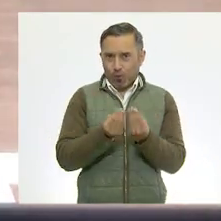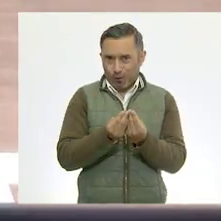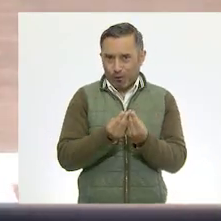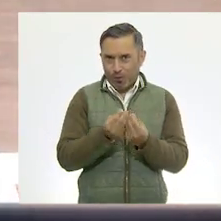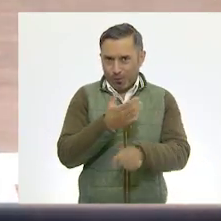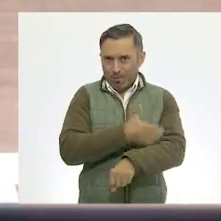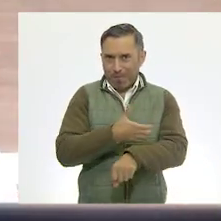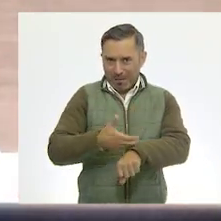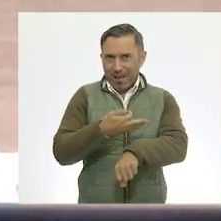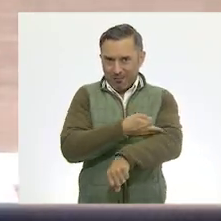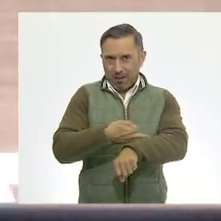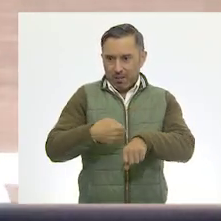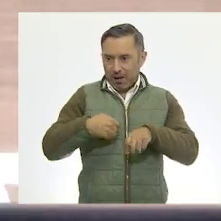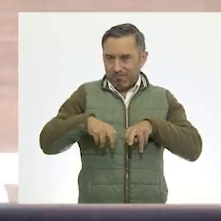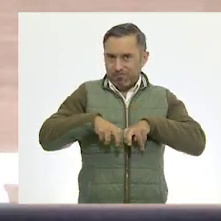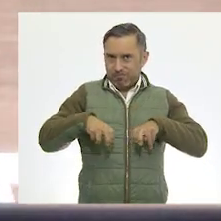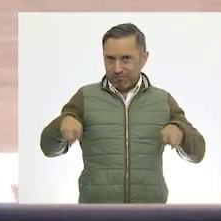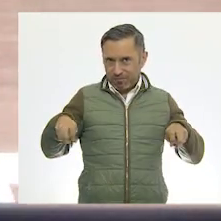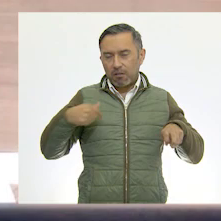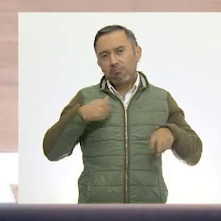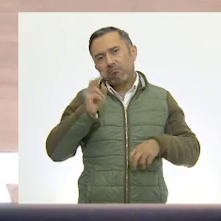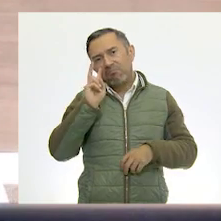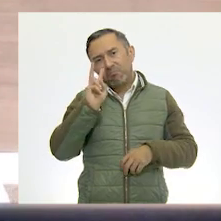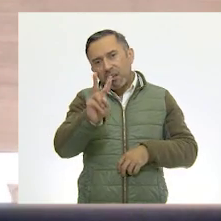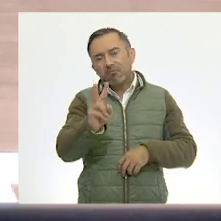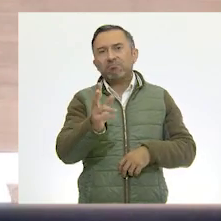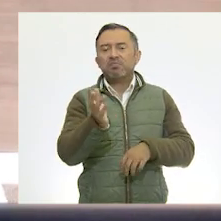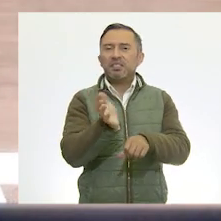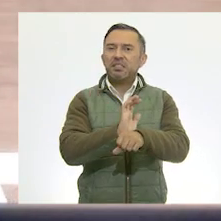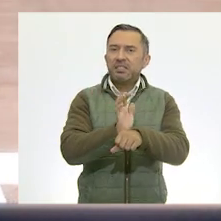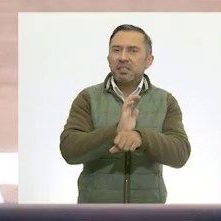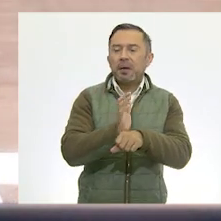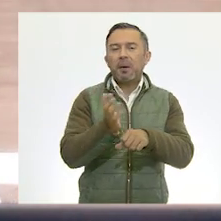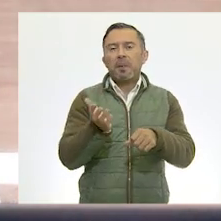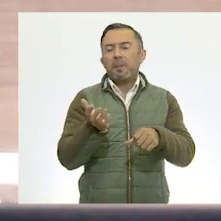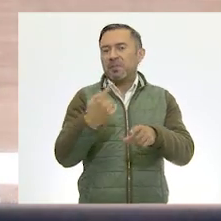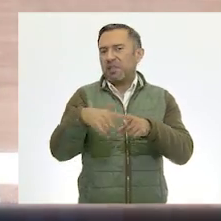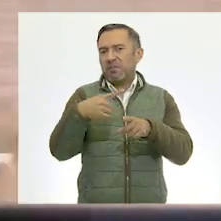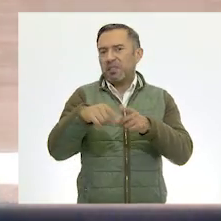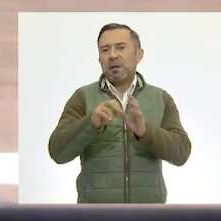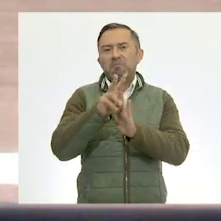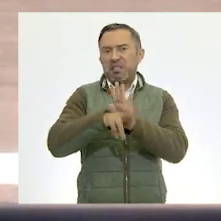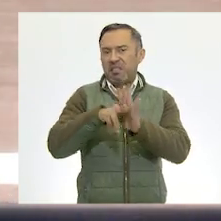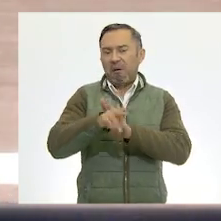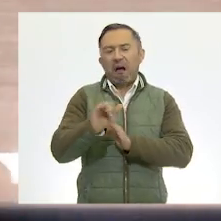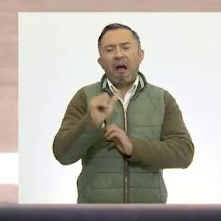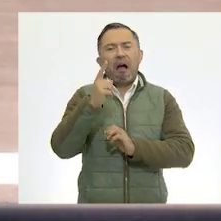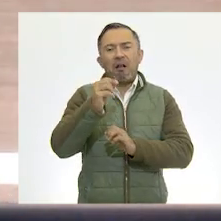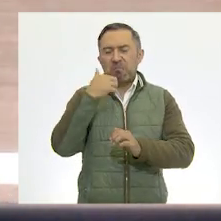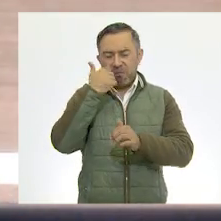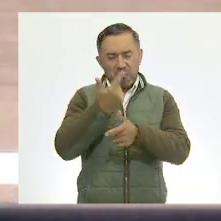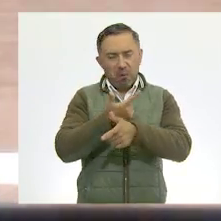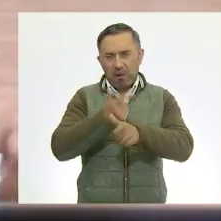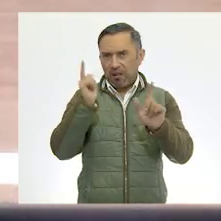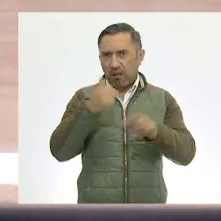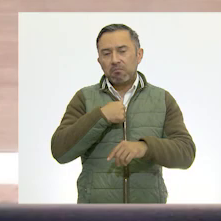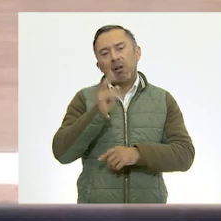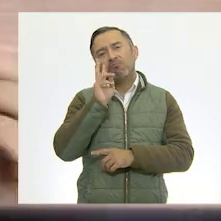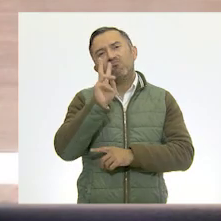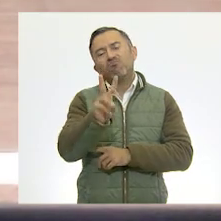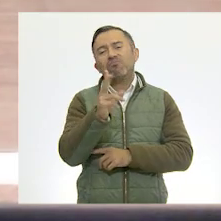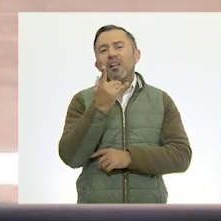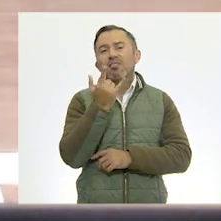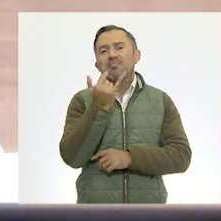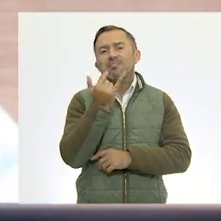ver, en este caso, el cine, una película, cualquiera que se esté dando. Y sobre todo, a partir de